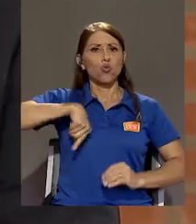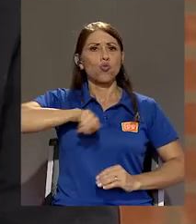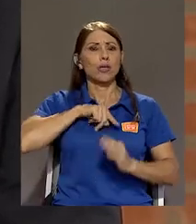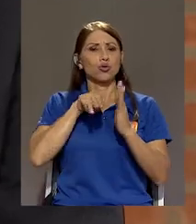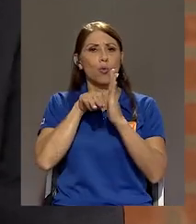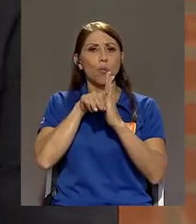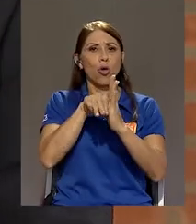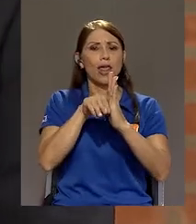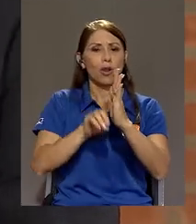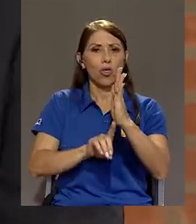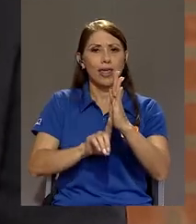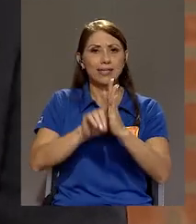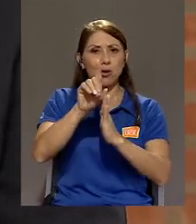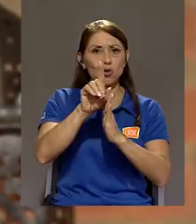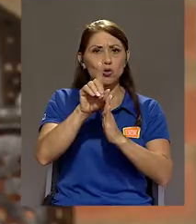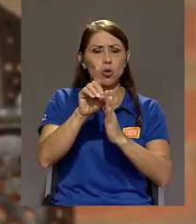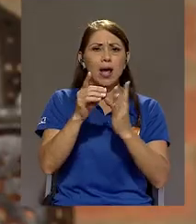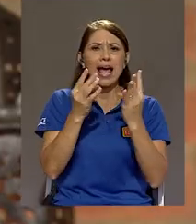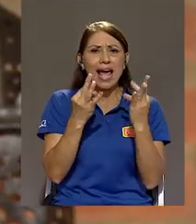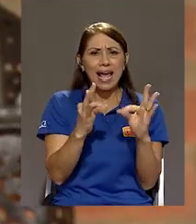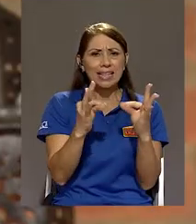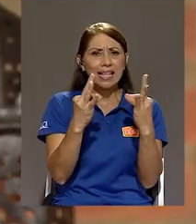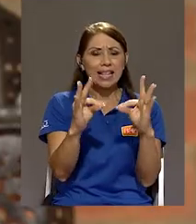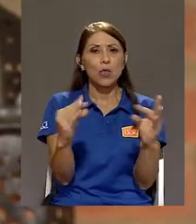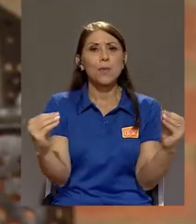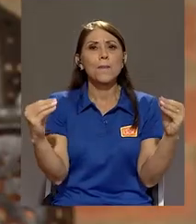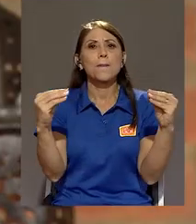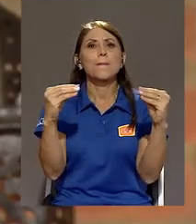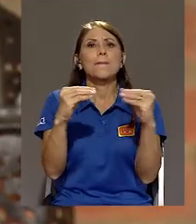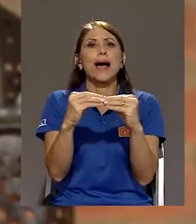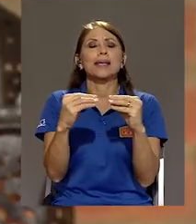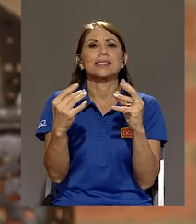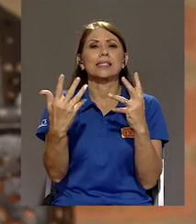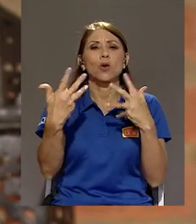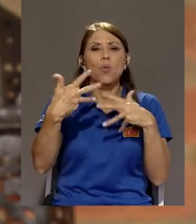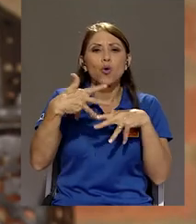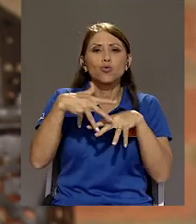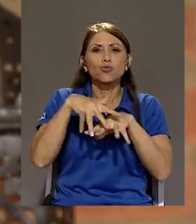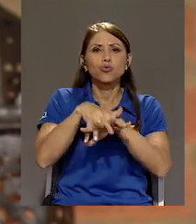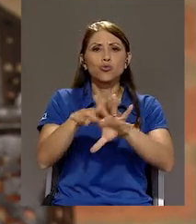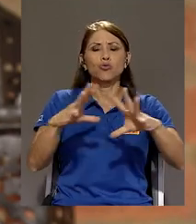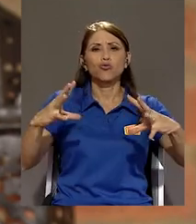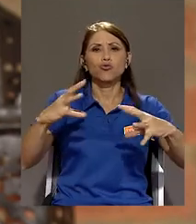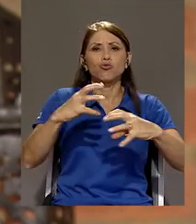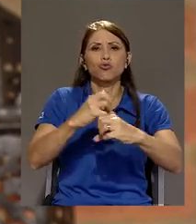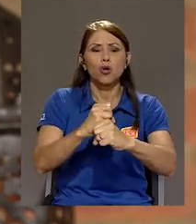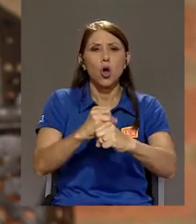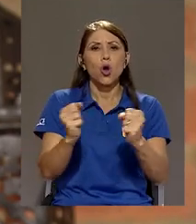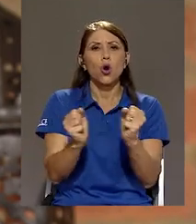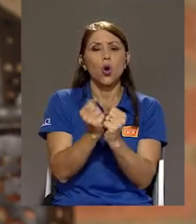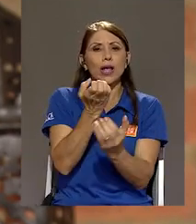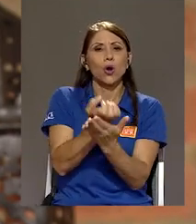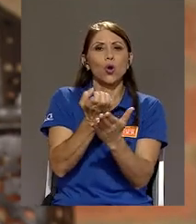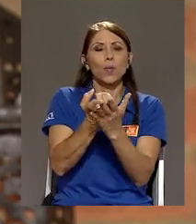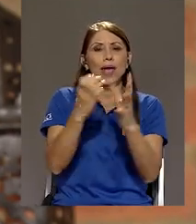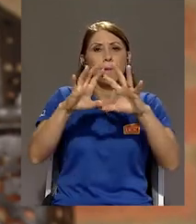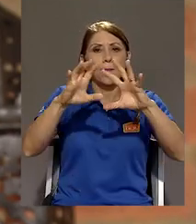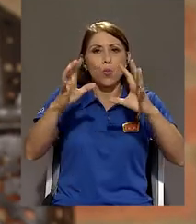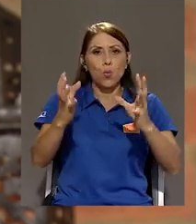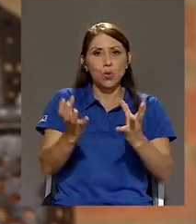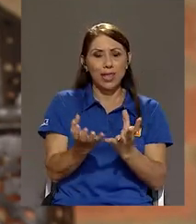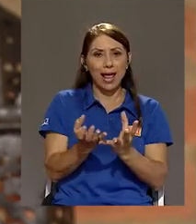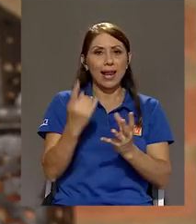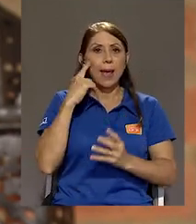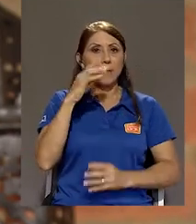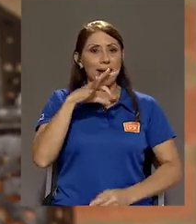ha procurado lograr una mayor integración con la economía mundial para beneficiarse de las